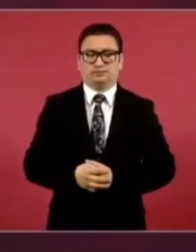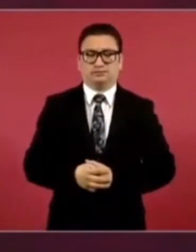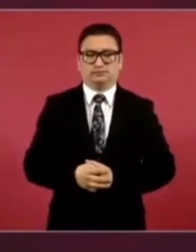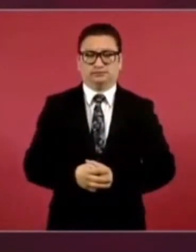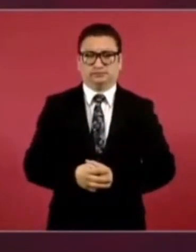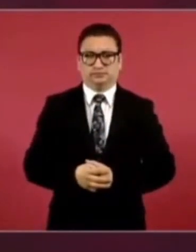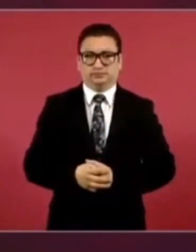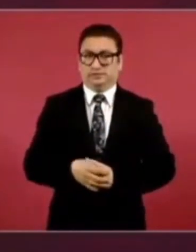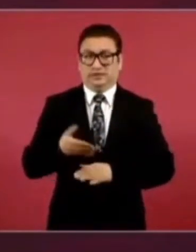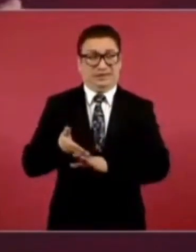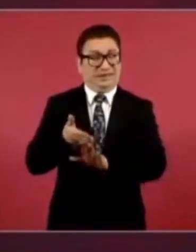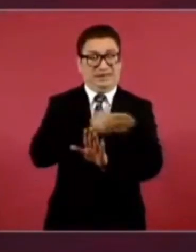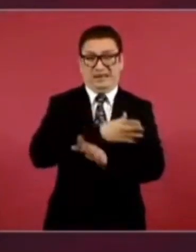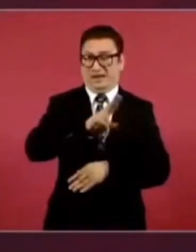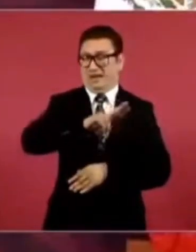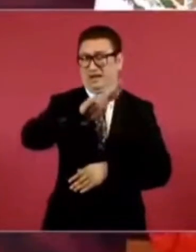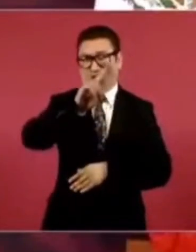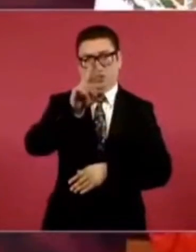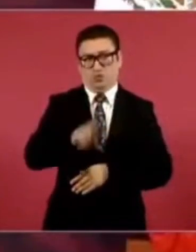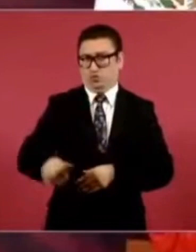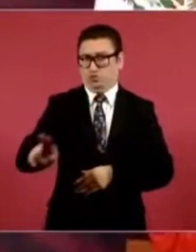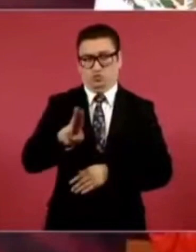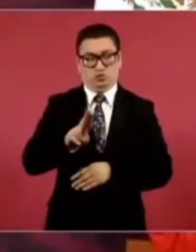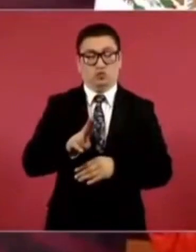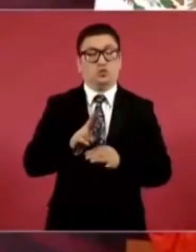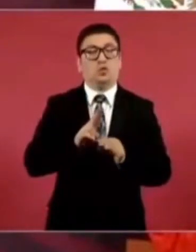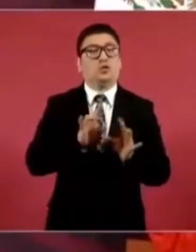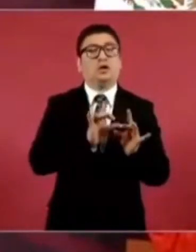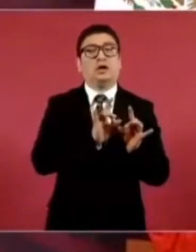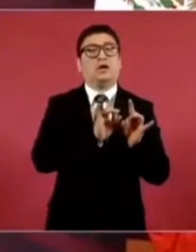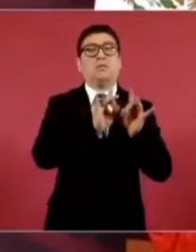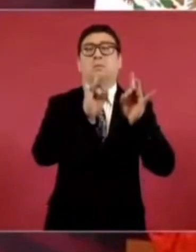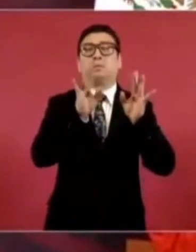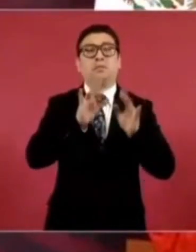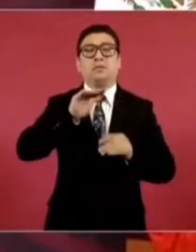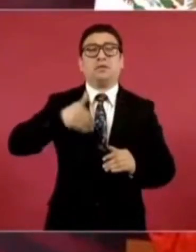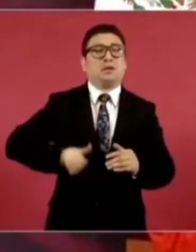como nunca en ningún caso